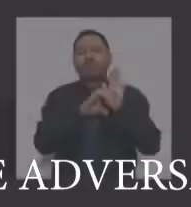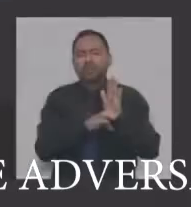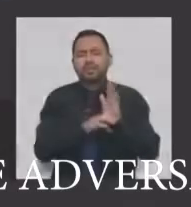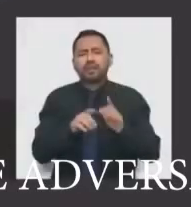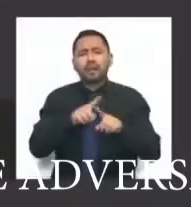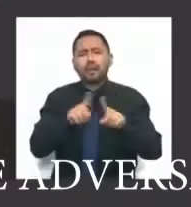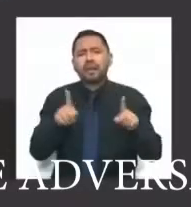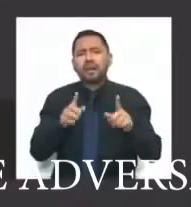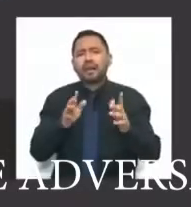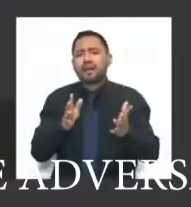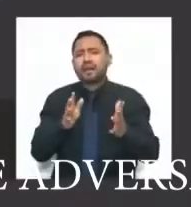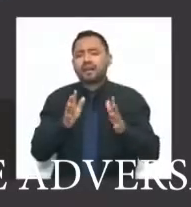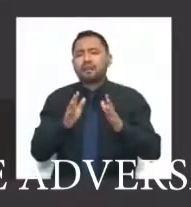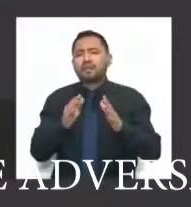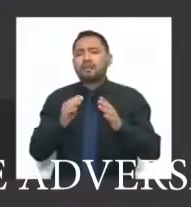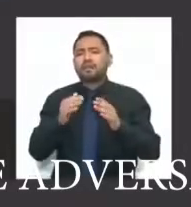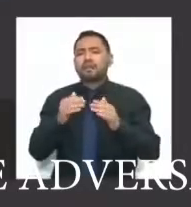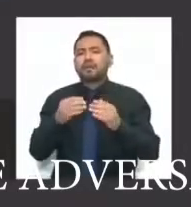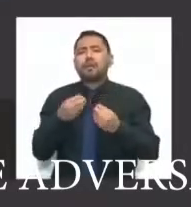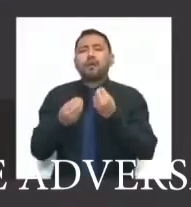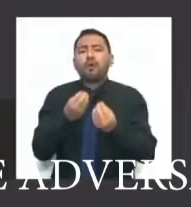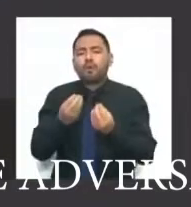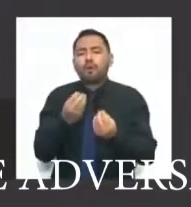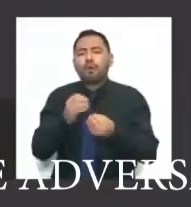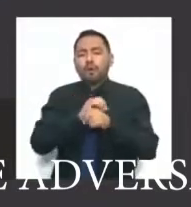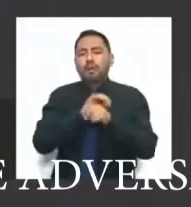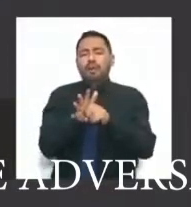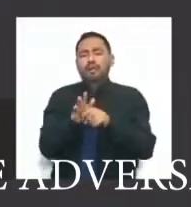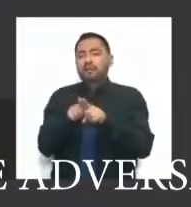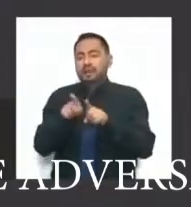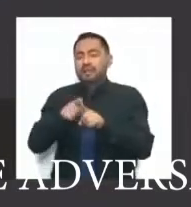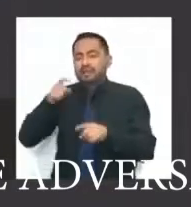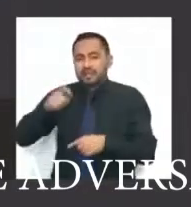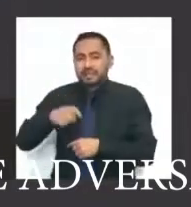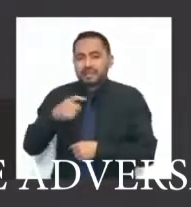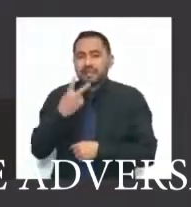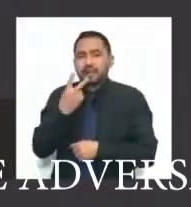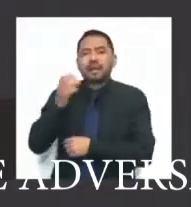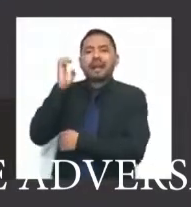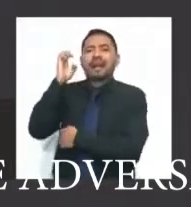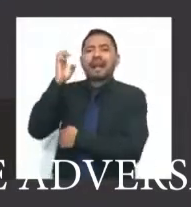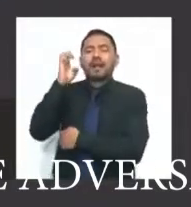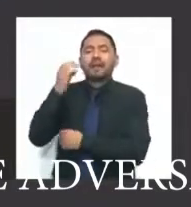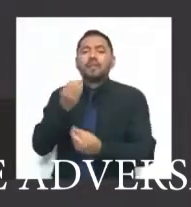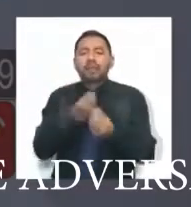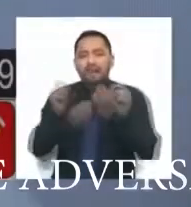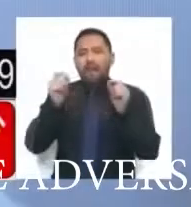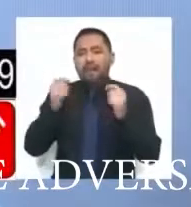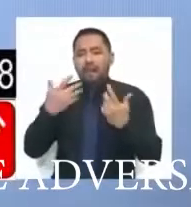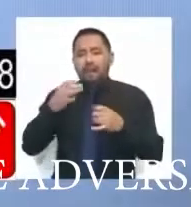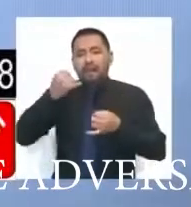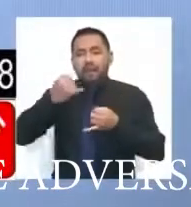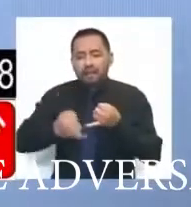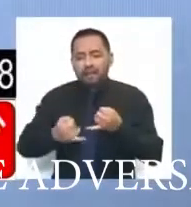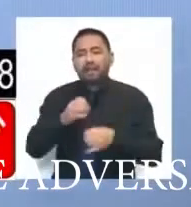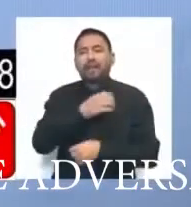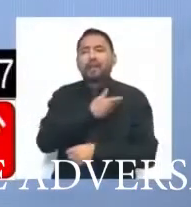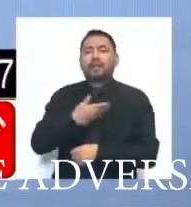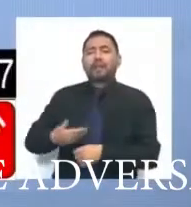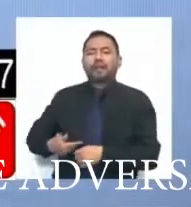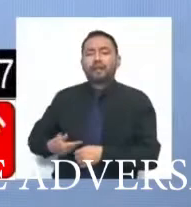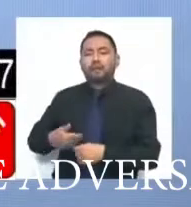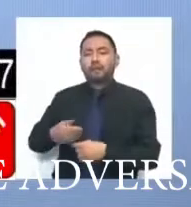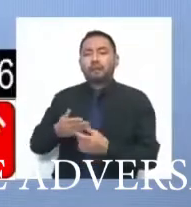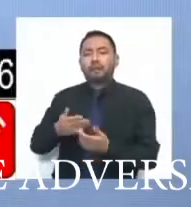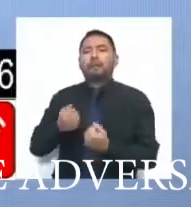familia. Más allá de ver cómo vamos a hacer la pandemia, es necesario la emergencia alimentaria. El Estado tiene que hacer